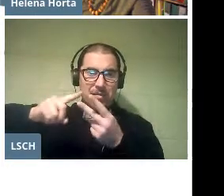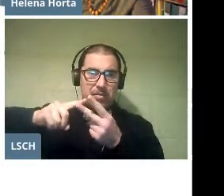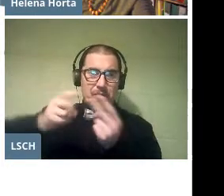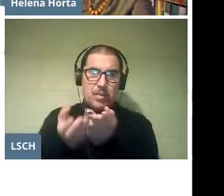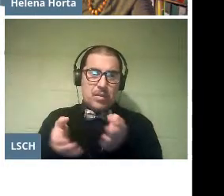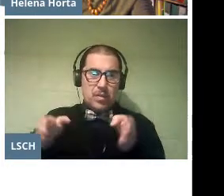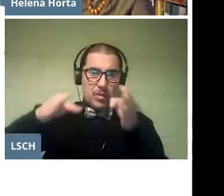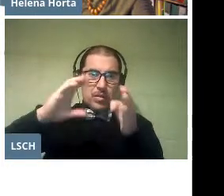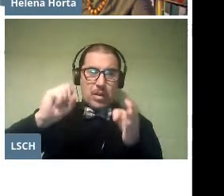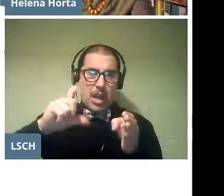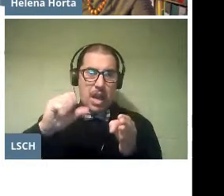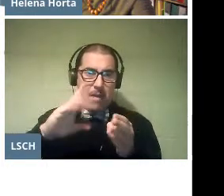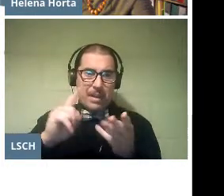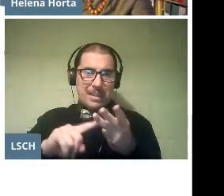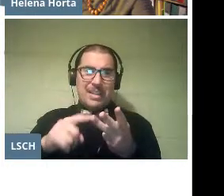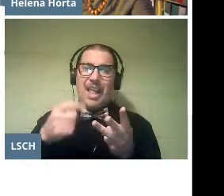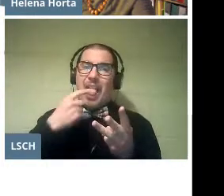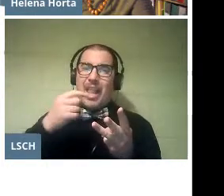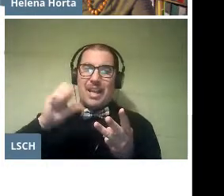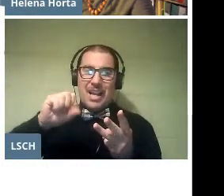calabazas, ají,